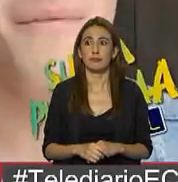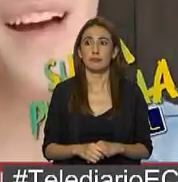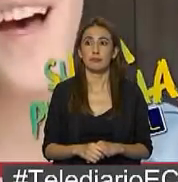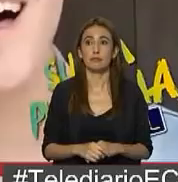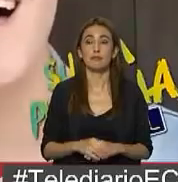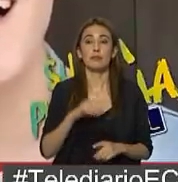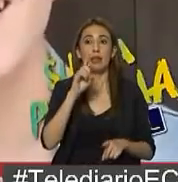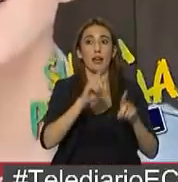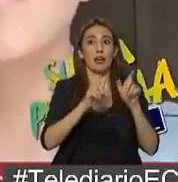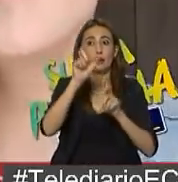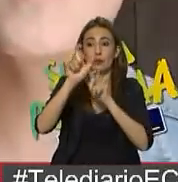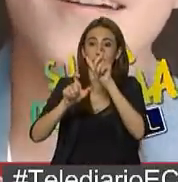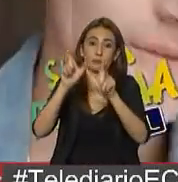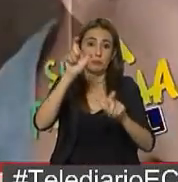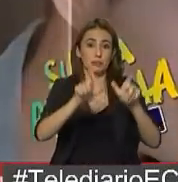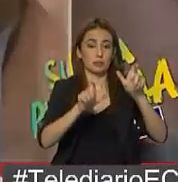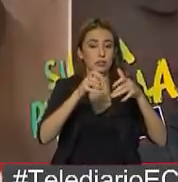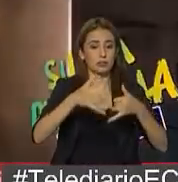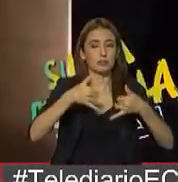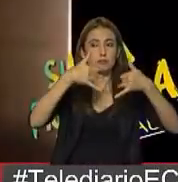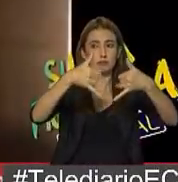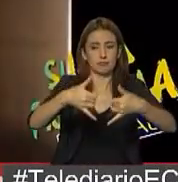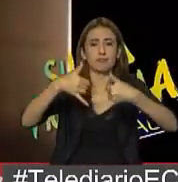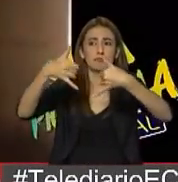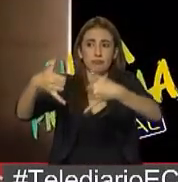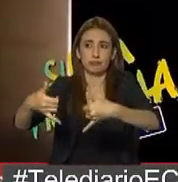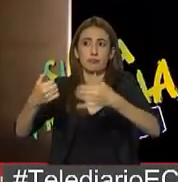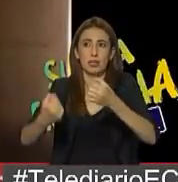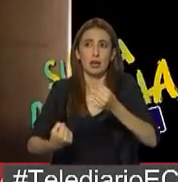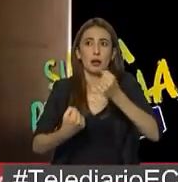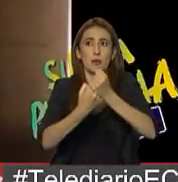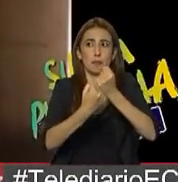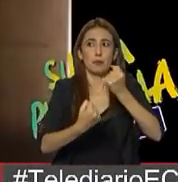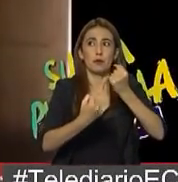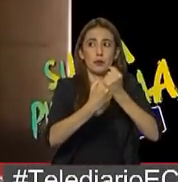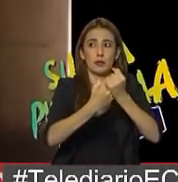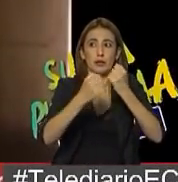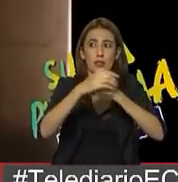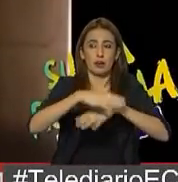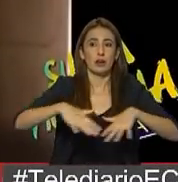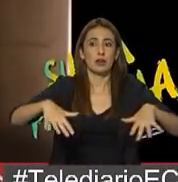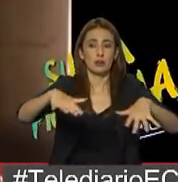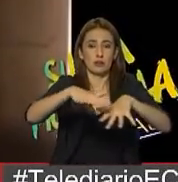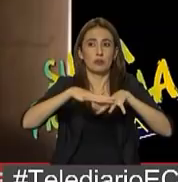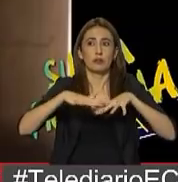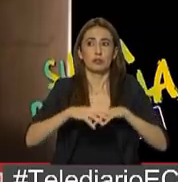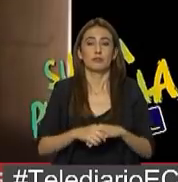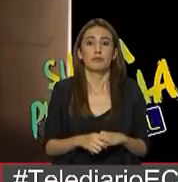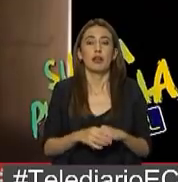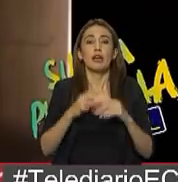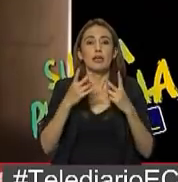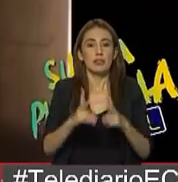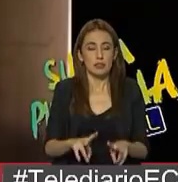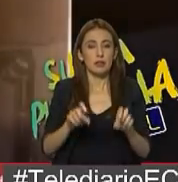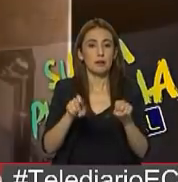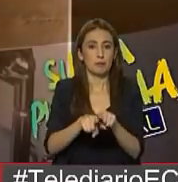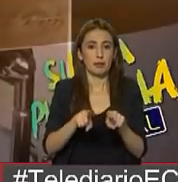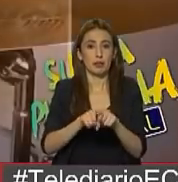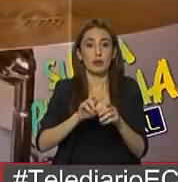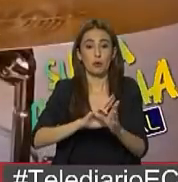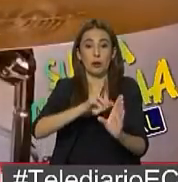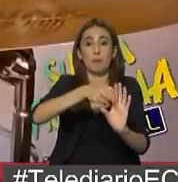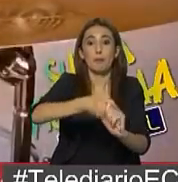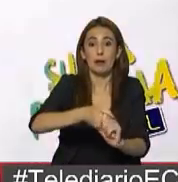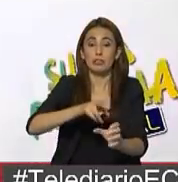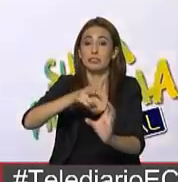Los artistas recibieron premios relacionados a fortalecer sus talentos como instrumentos musicales y micrófonos, pero también muchos de ellos audicionaron para ser